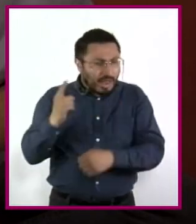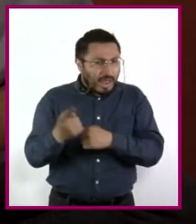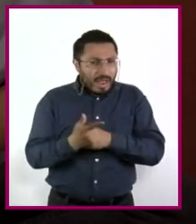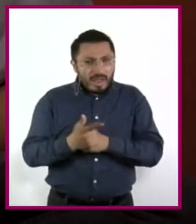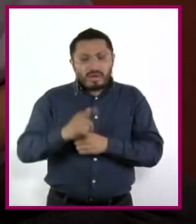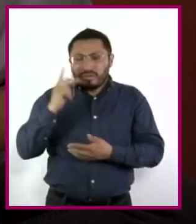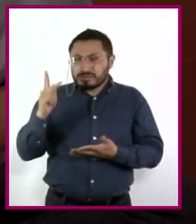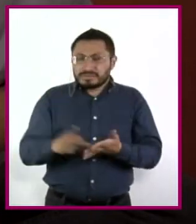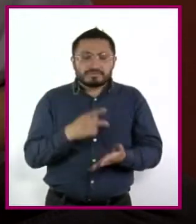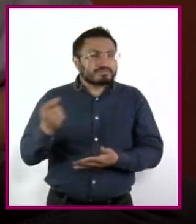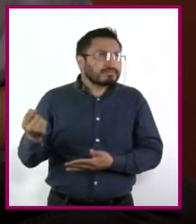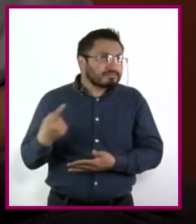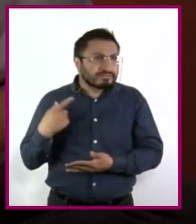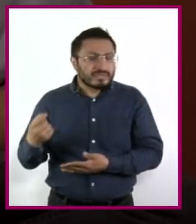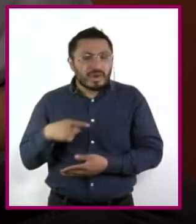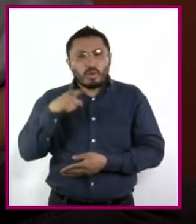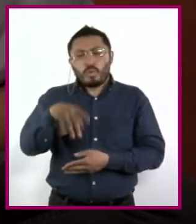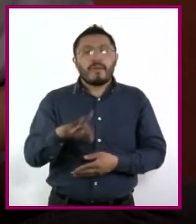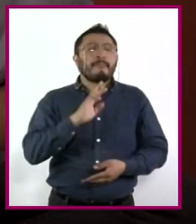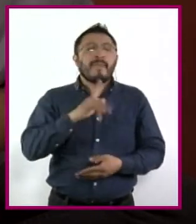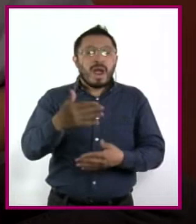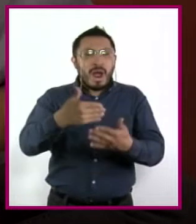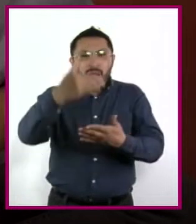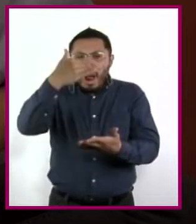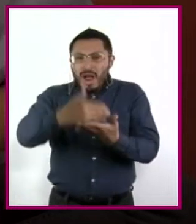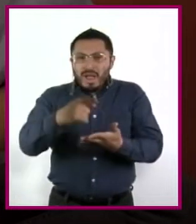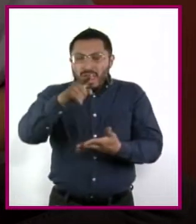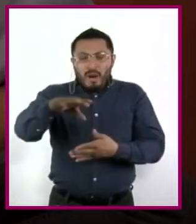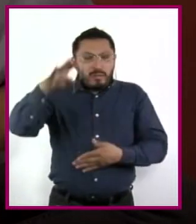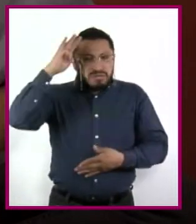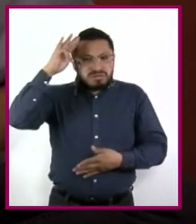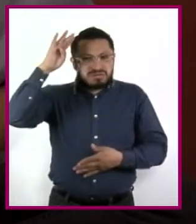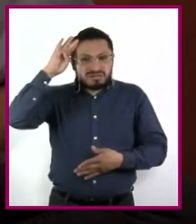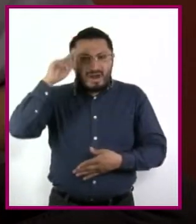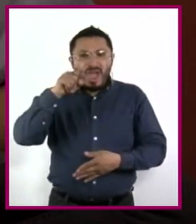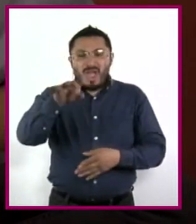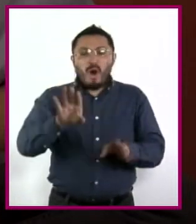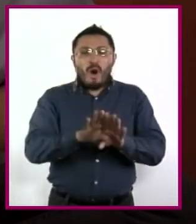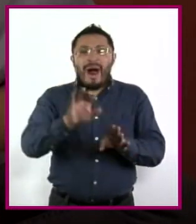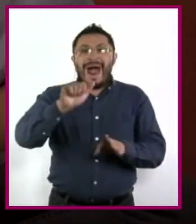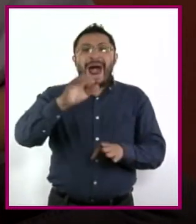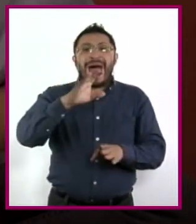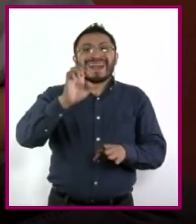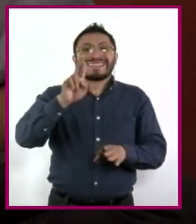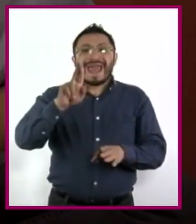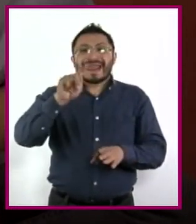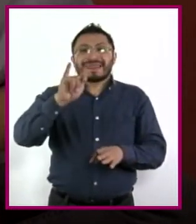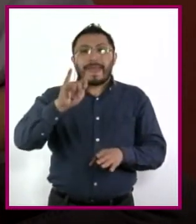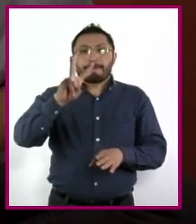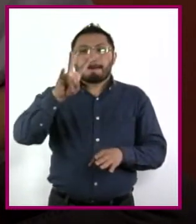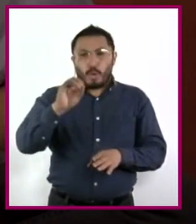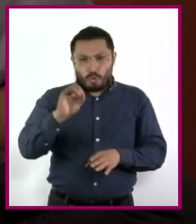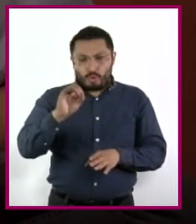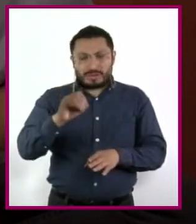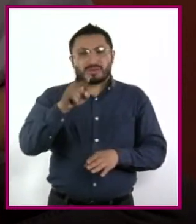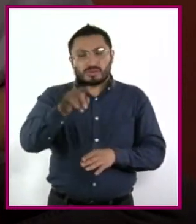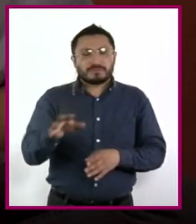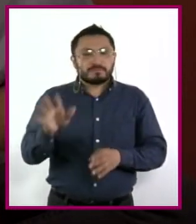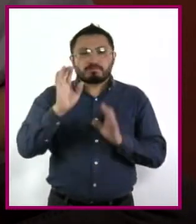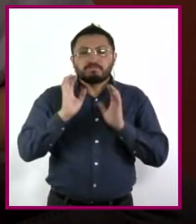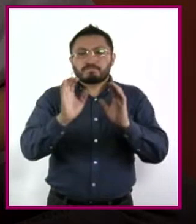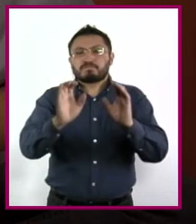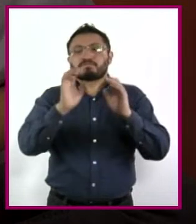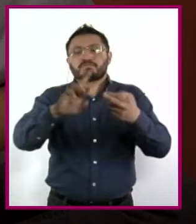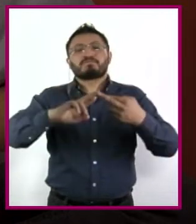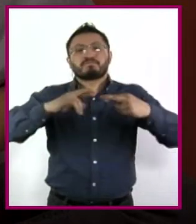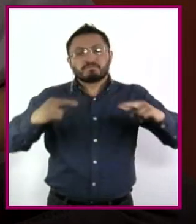hacerle frente antes de que las vuelvas a sentir, de manera que seas asertivo, cuides tus relaciones y busques tu bienestar. Haz